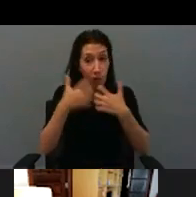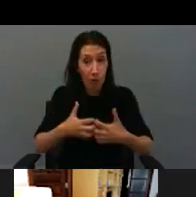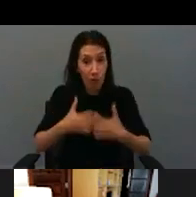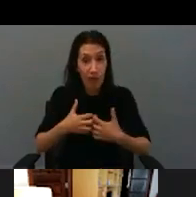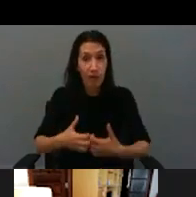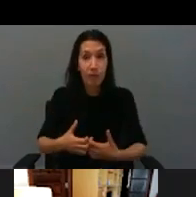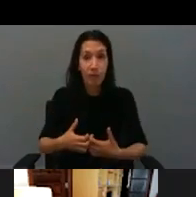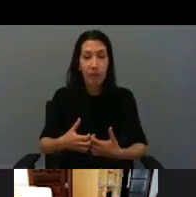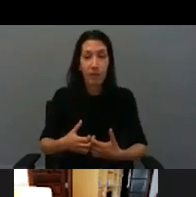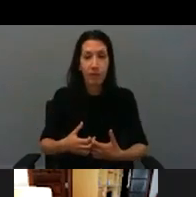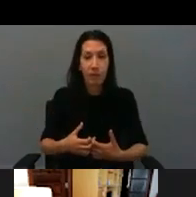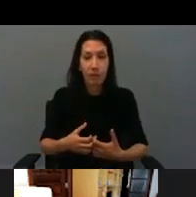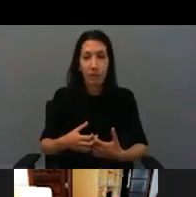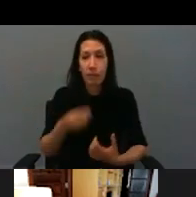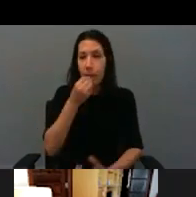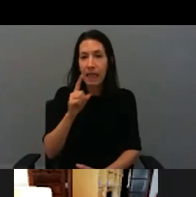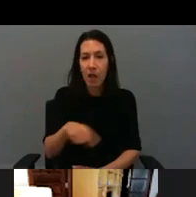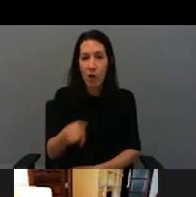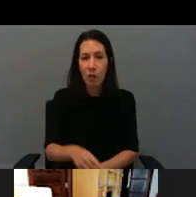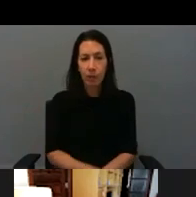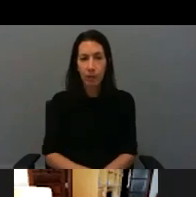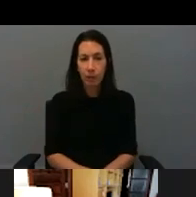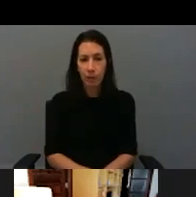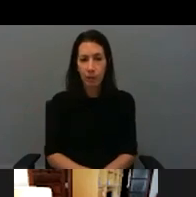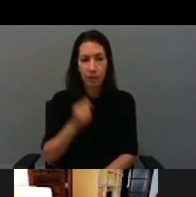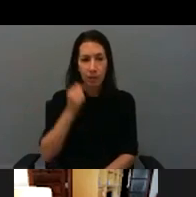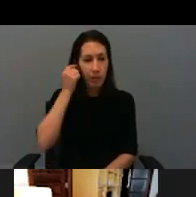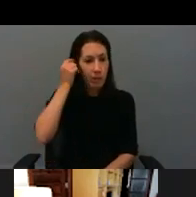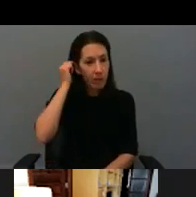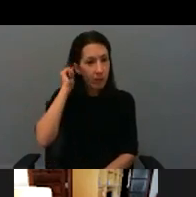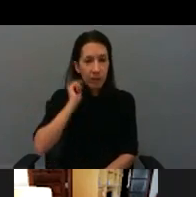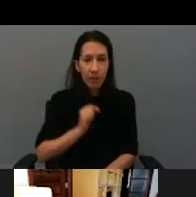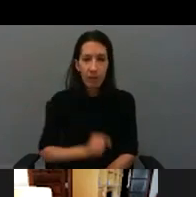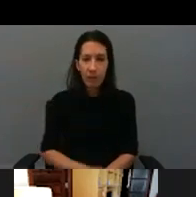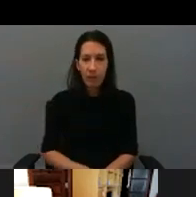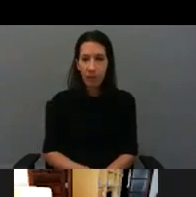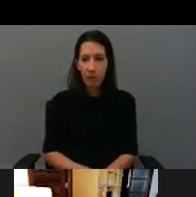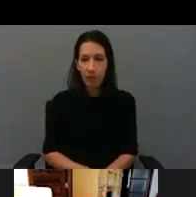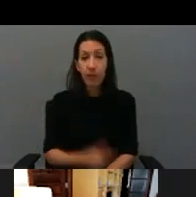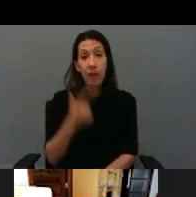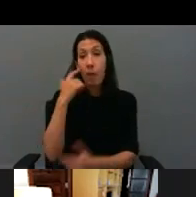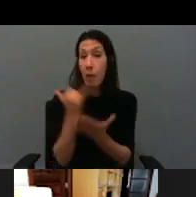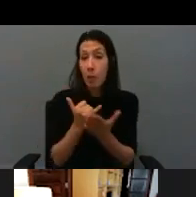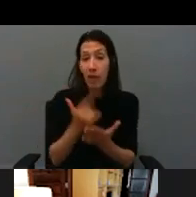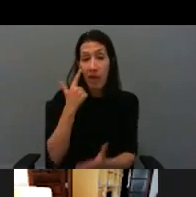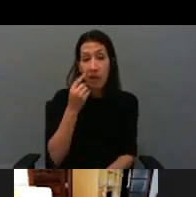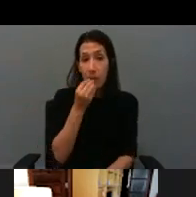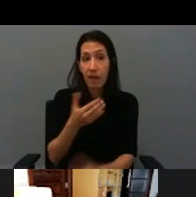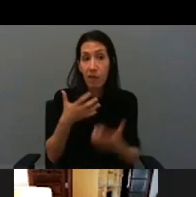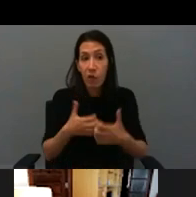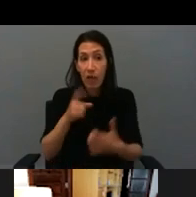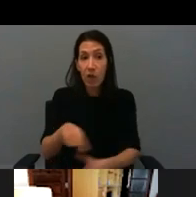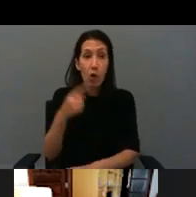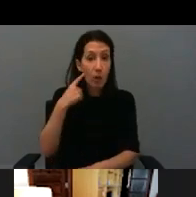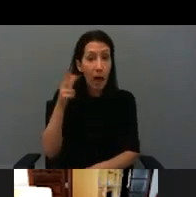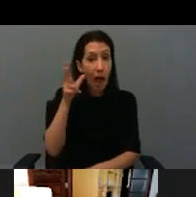Se acompase ahora. Bien. ¿Vale? A ver, vamos a probarlo.